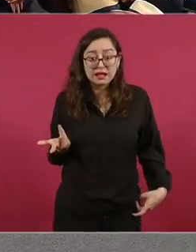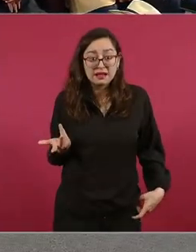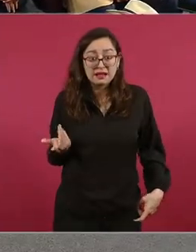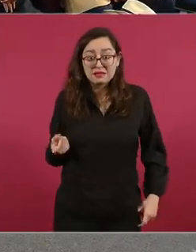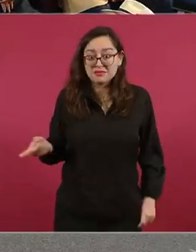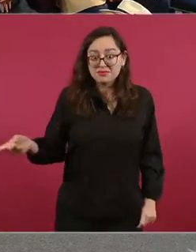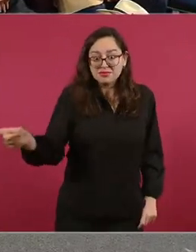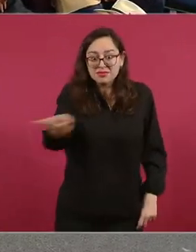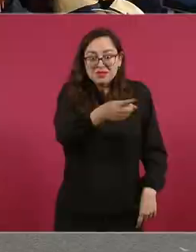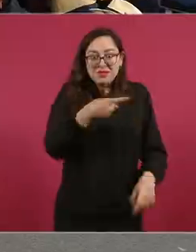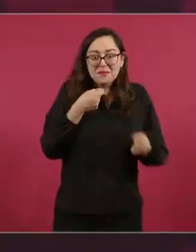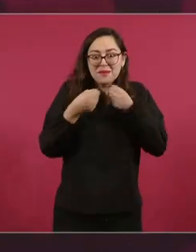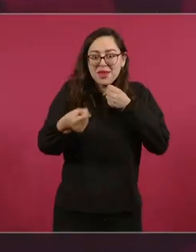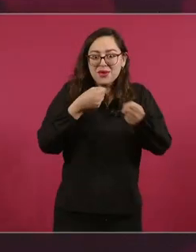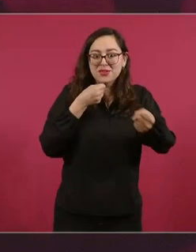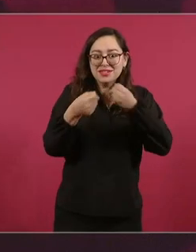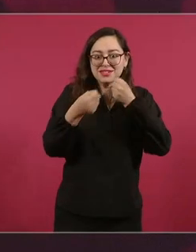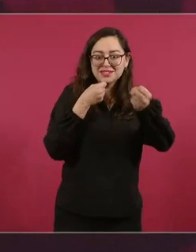más informados.